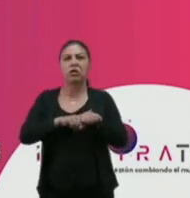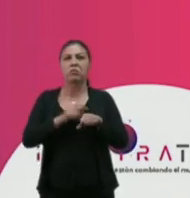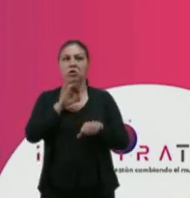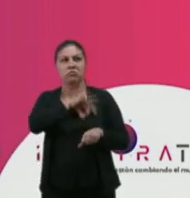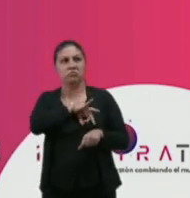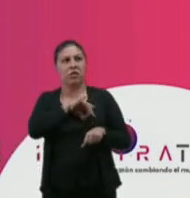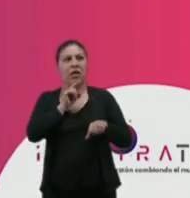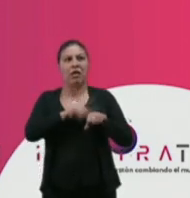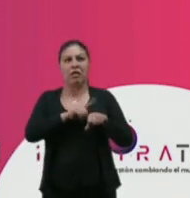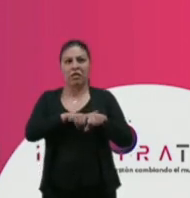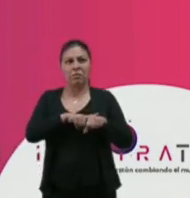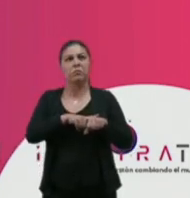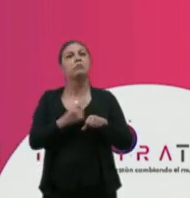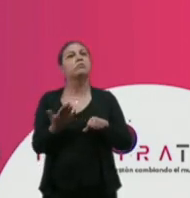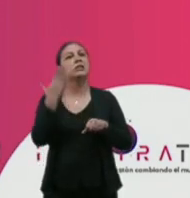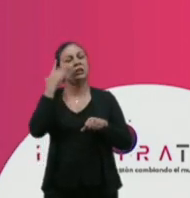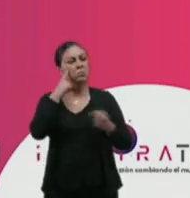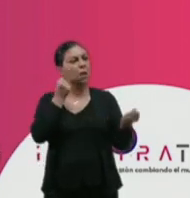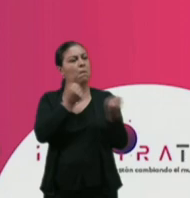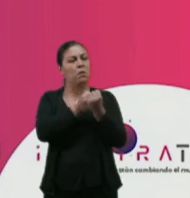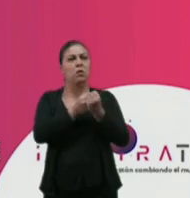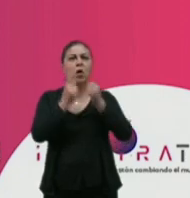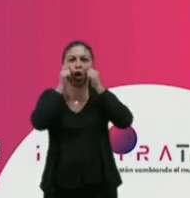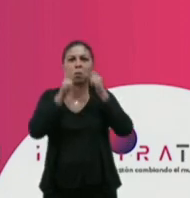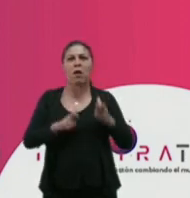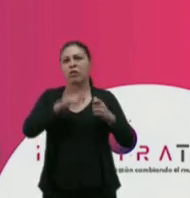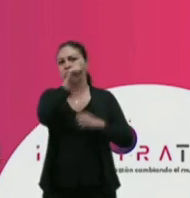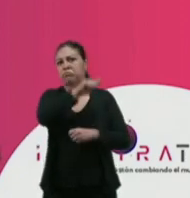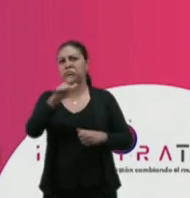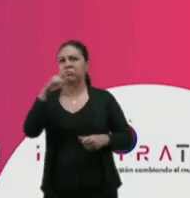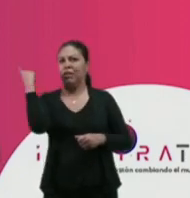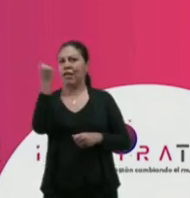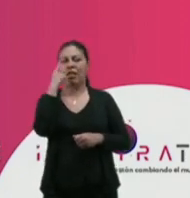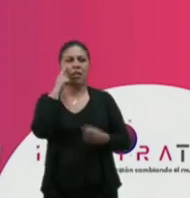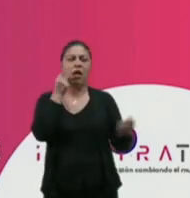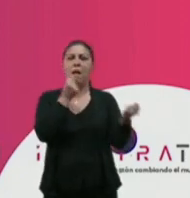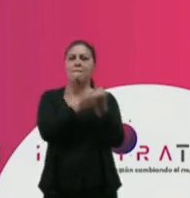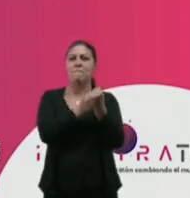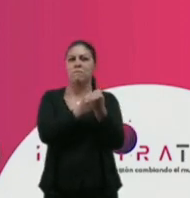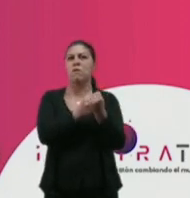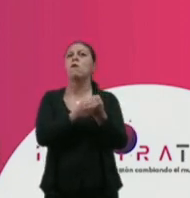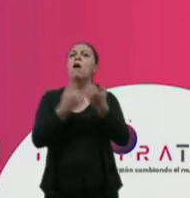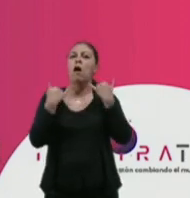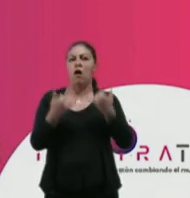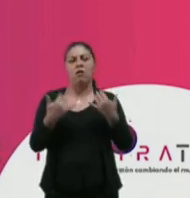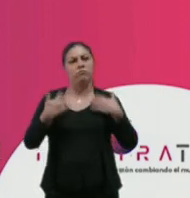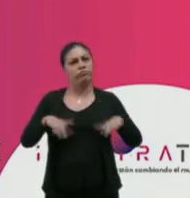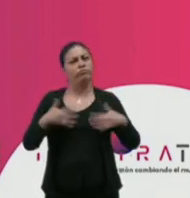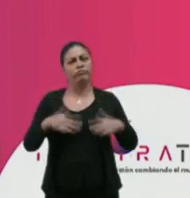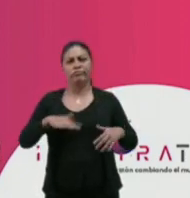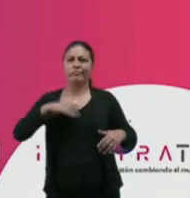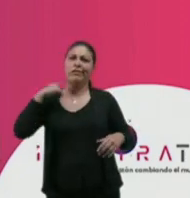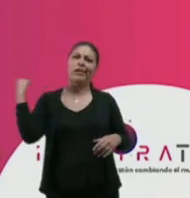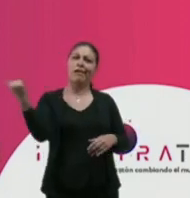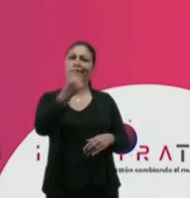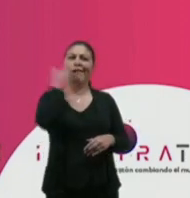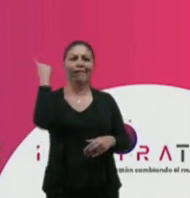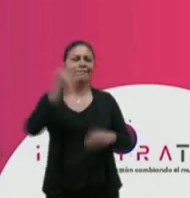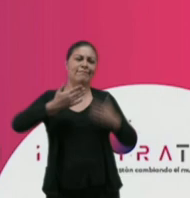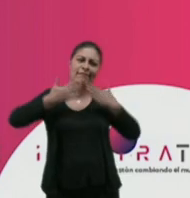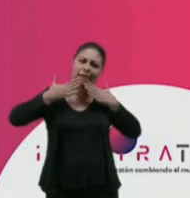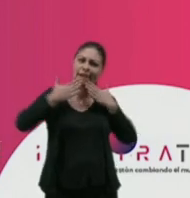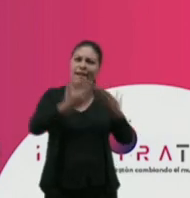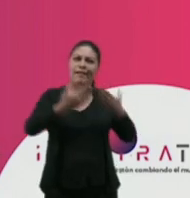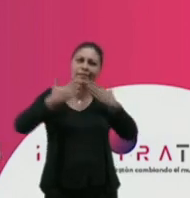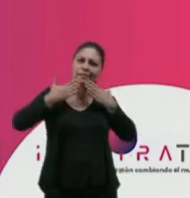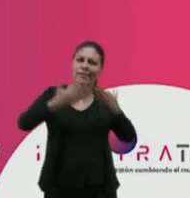a la humanidad. Así que hablo en nombre de muchos agradecidos por lo que has hecho por el